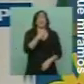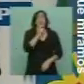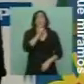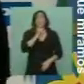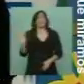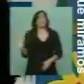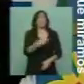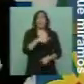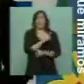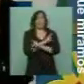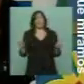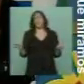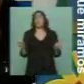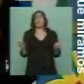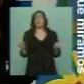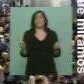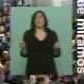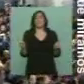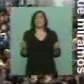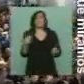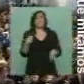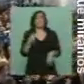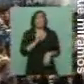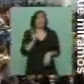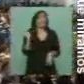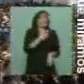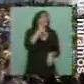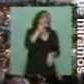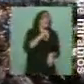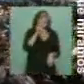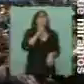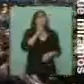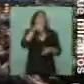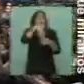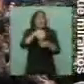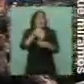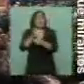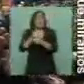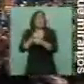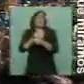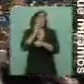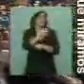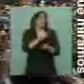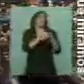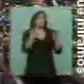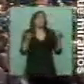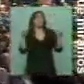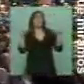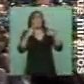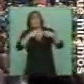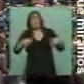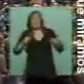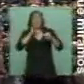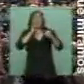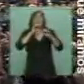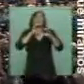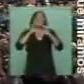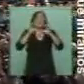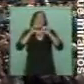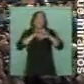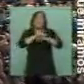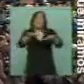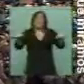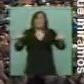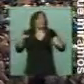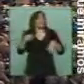que yo me refiriera en estos términos a todos los hombres y mujeres que trabajan en los medios de comunicación me refiero a